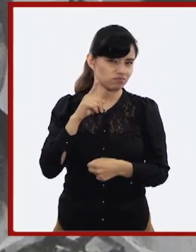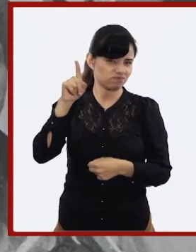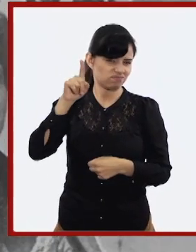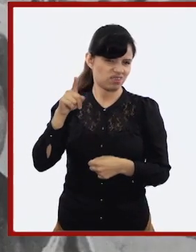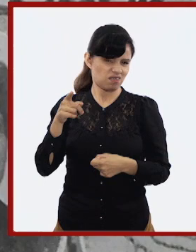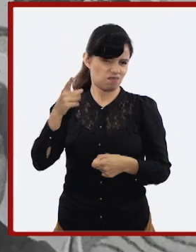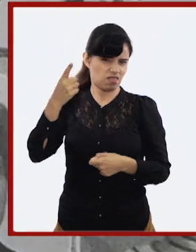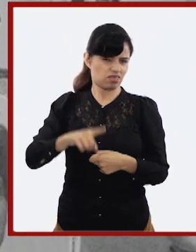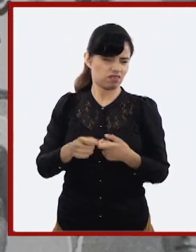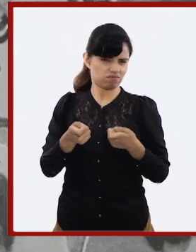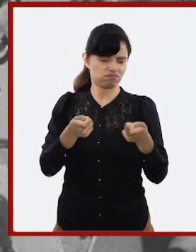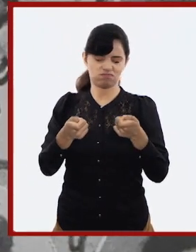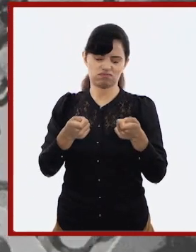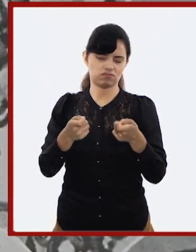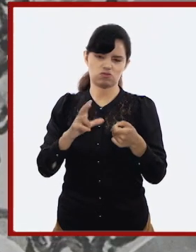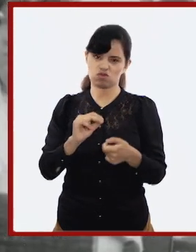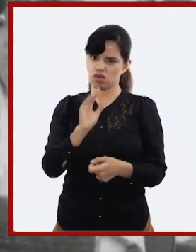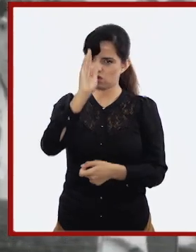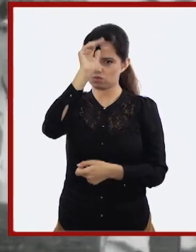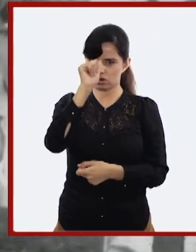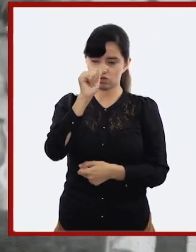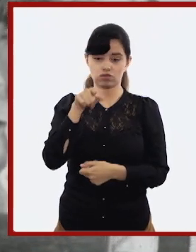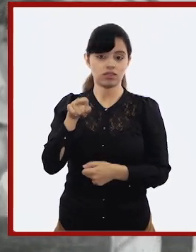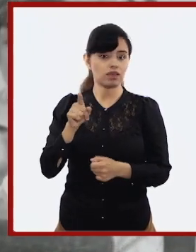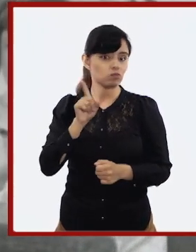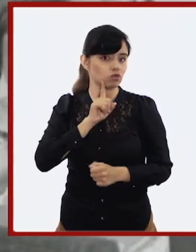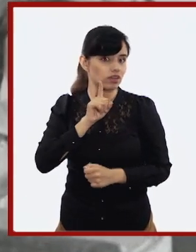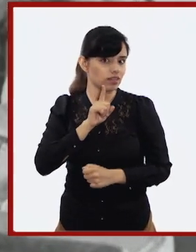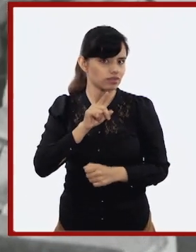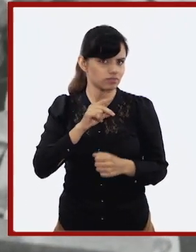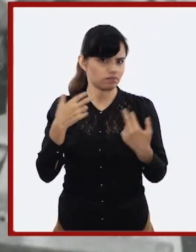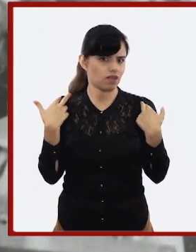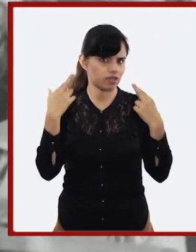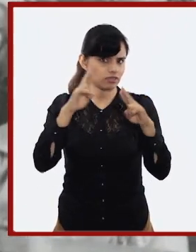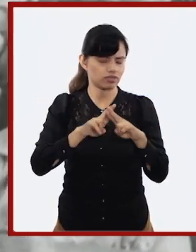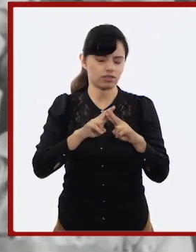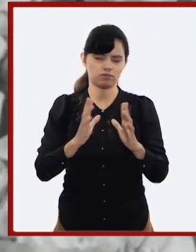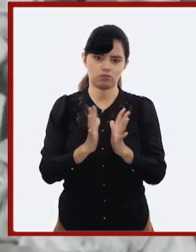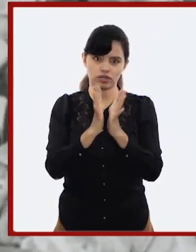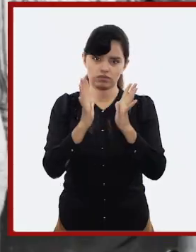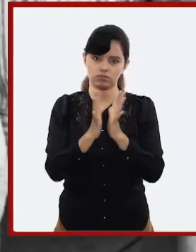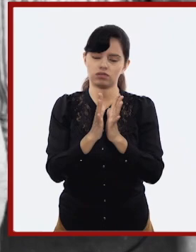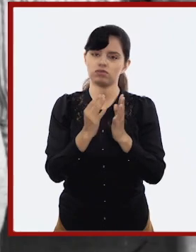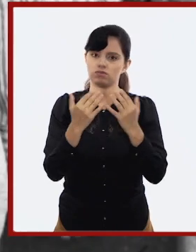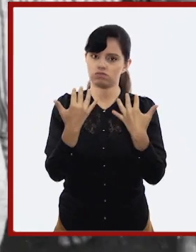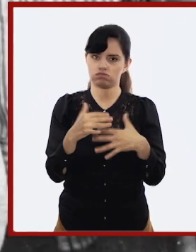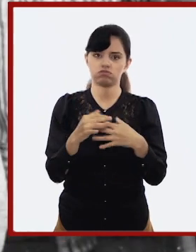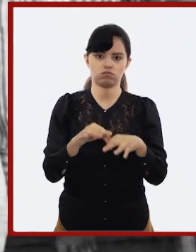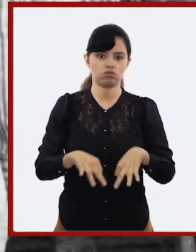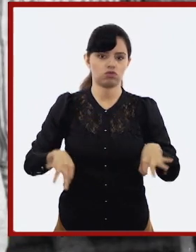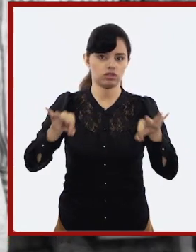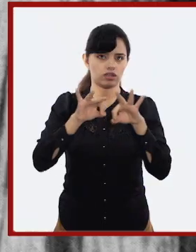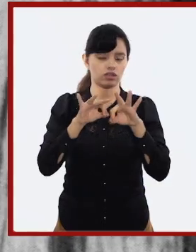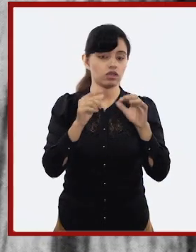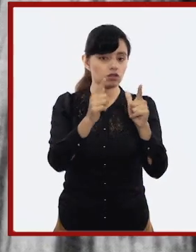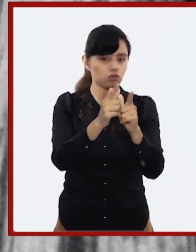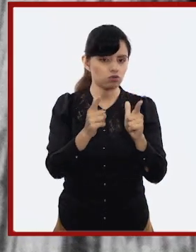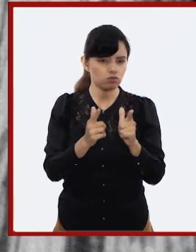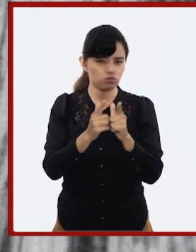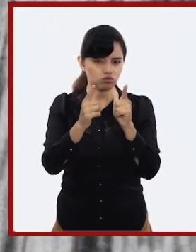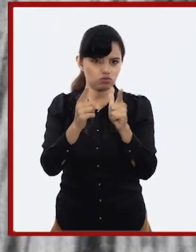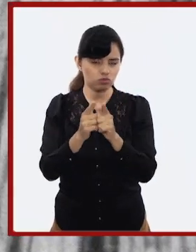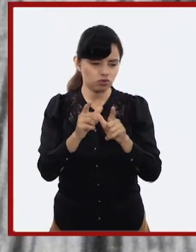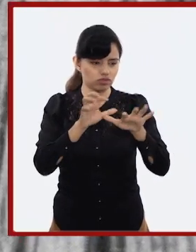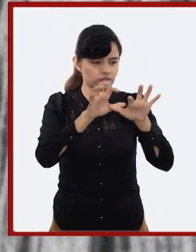La participación de las maestras normalistas fue fundamental. En todos los grupos, colaboraron en la redacción de los